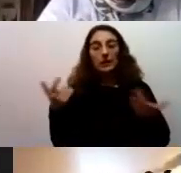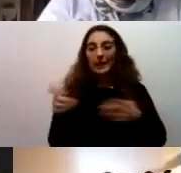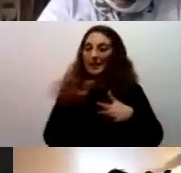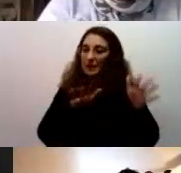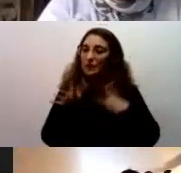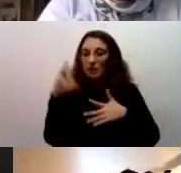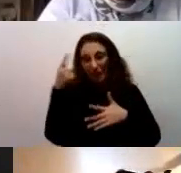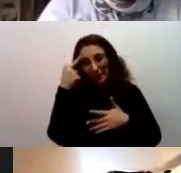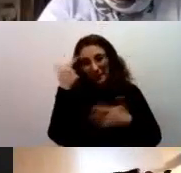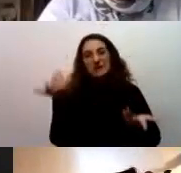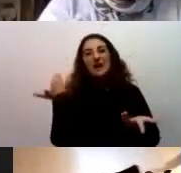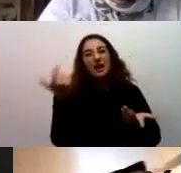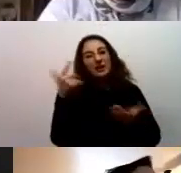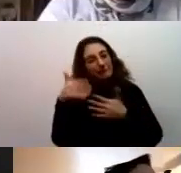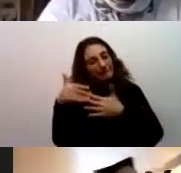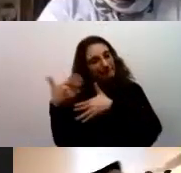y poder